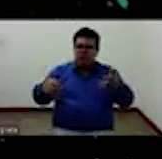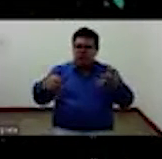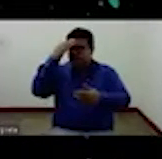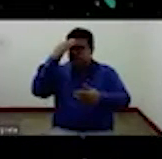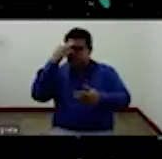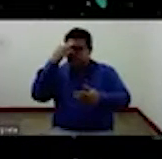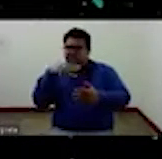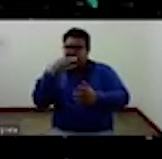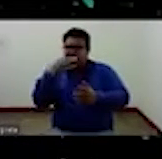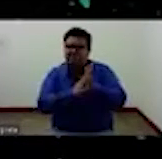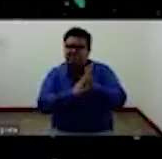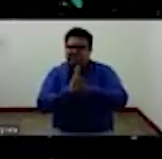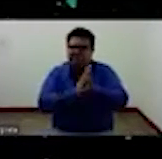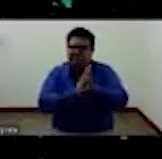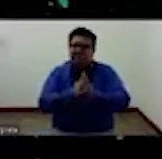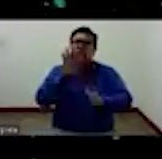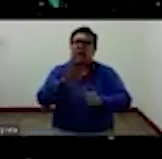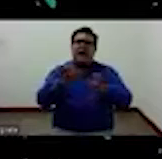el arpa del piano.